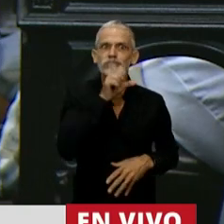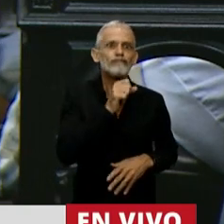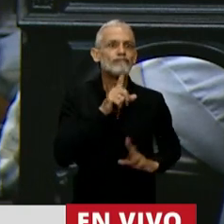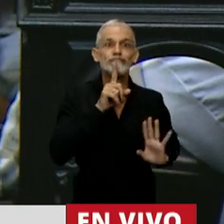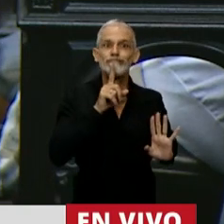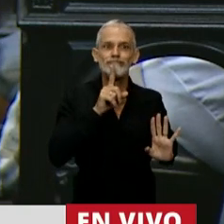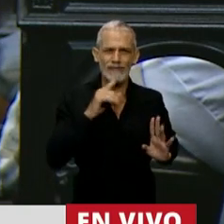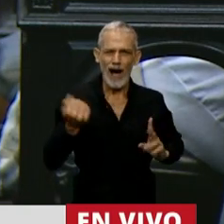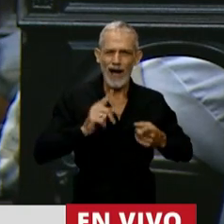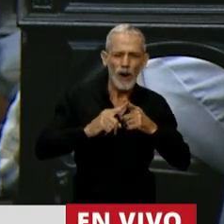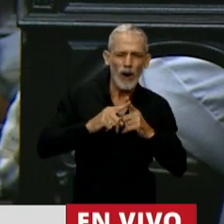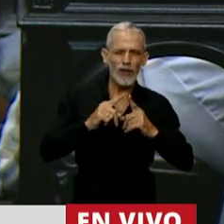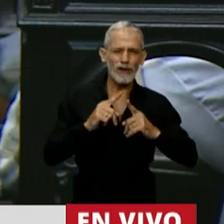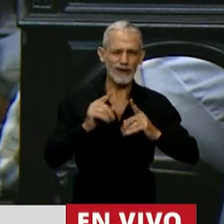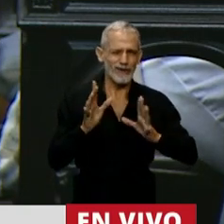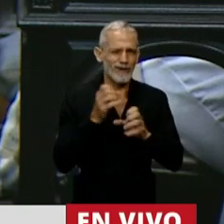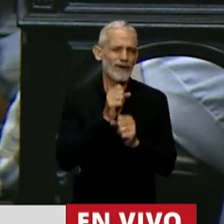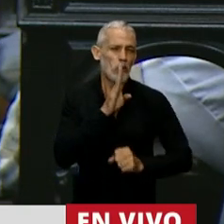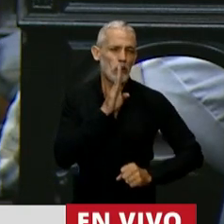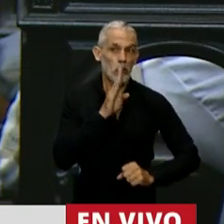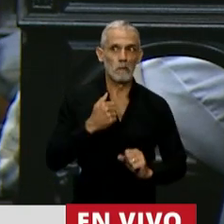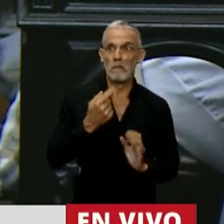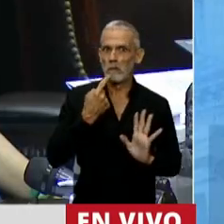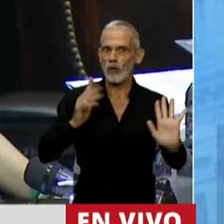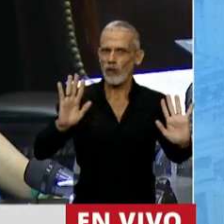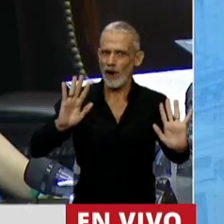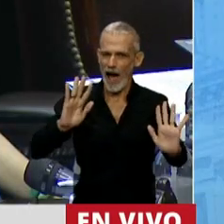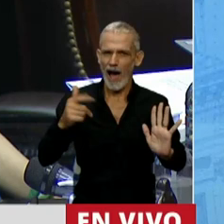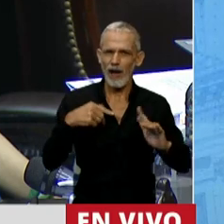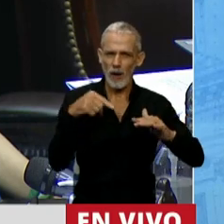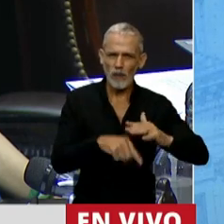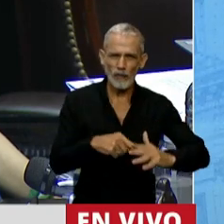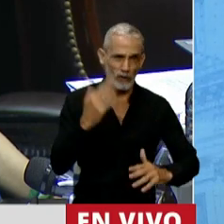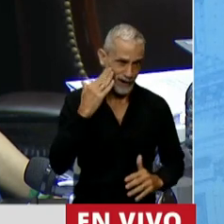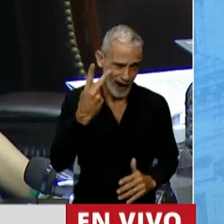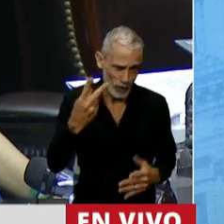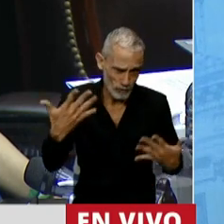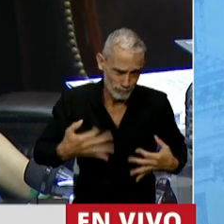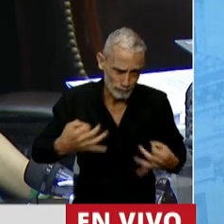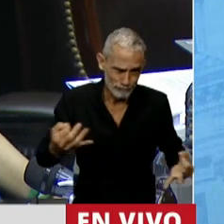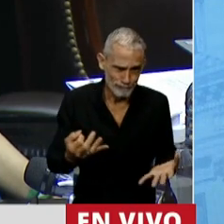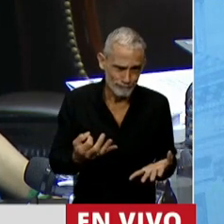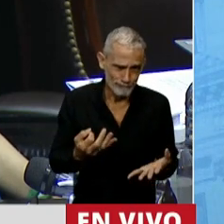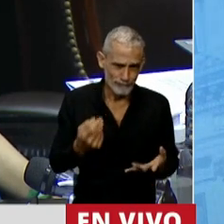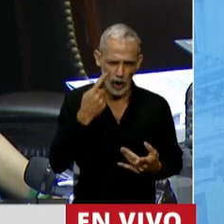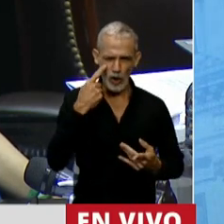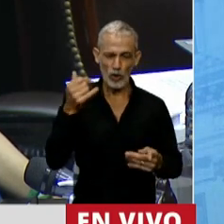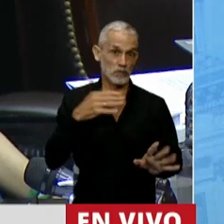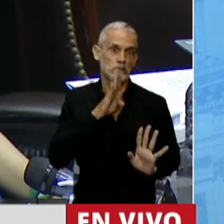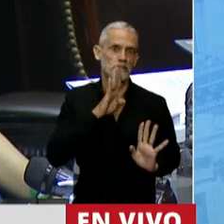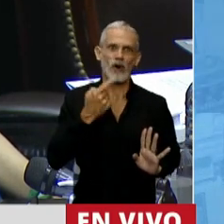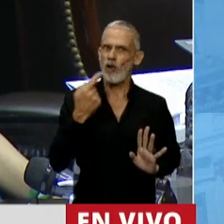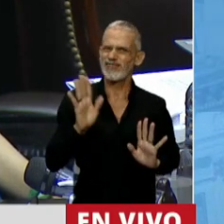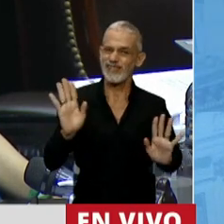de silencio, un pacto de conveniencia y de profunda hipocresía. Y, señor presidente,